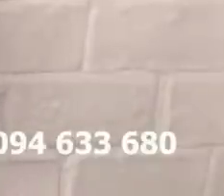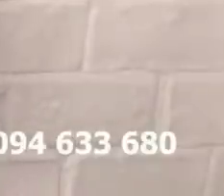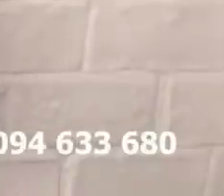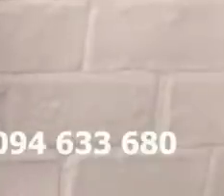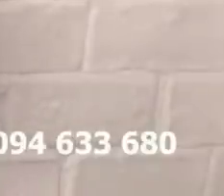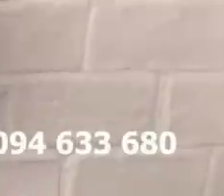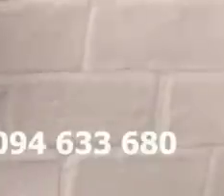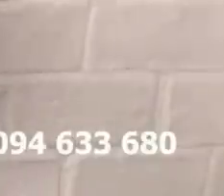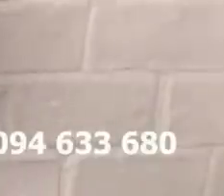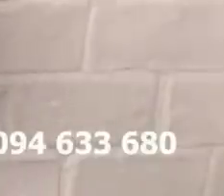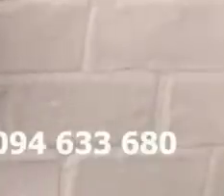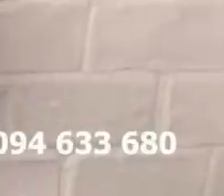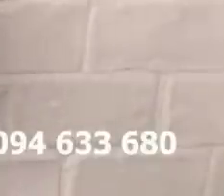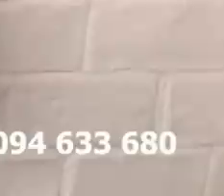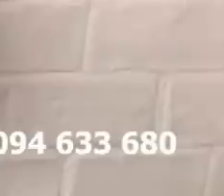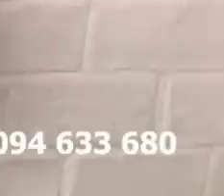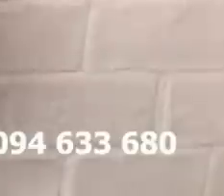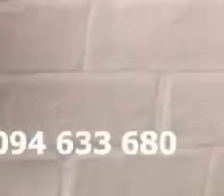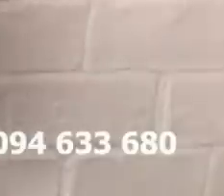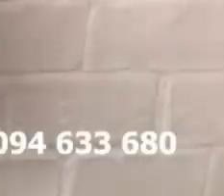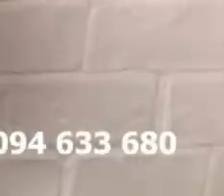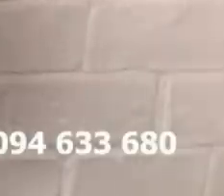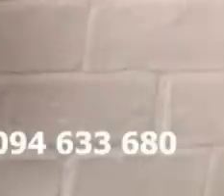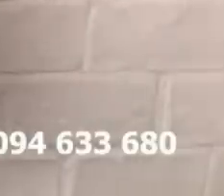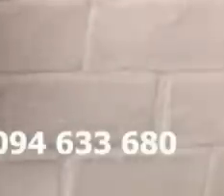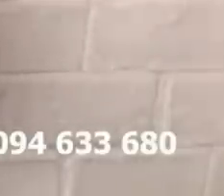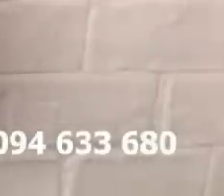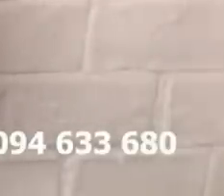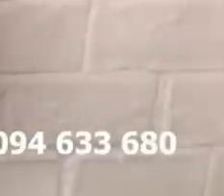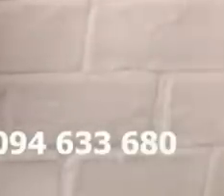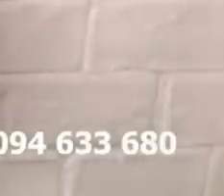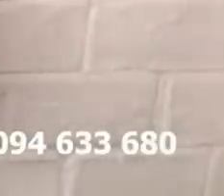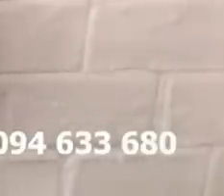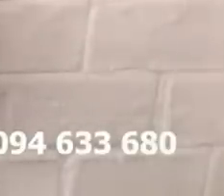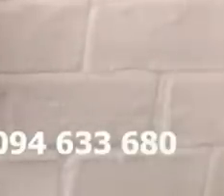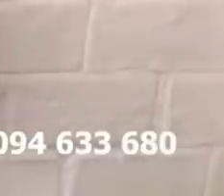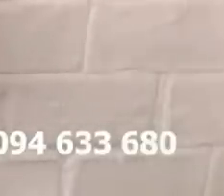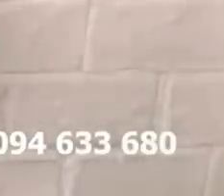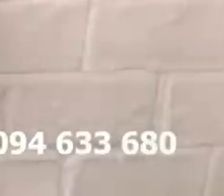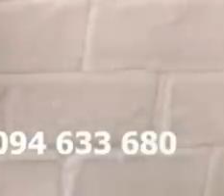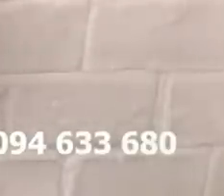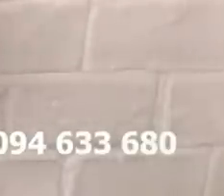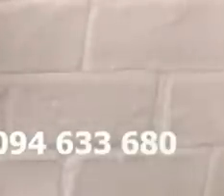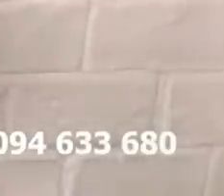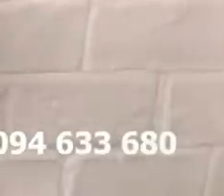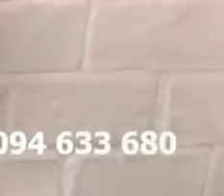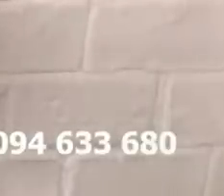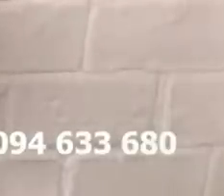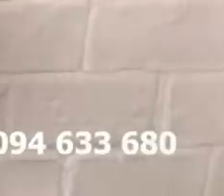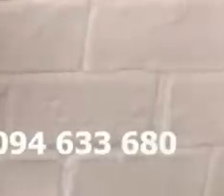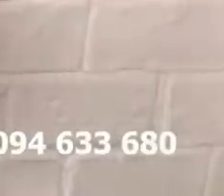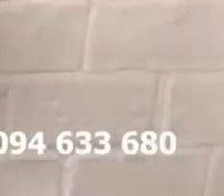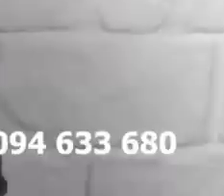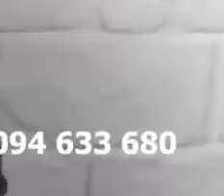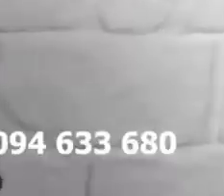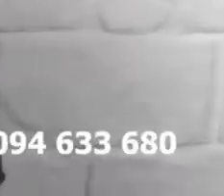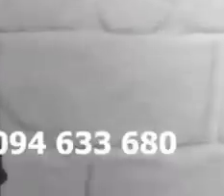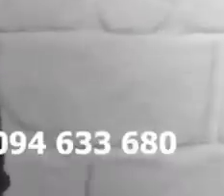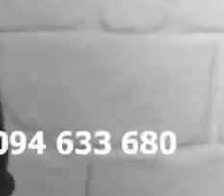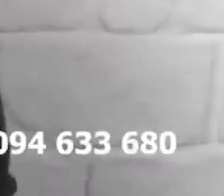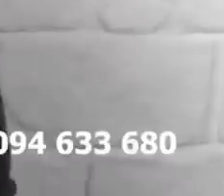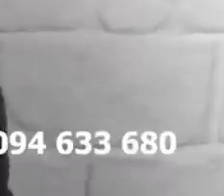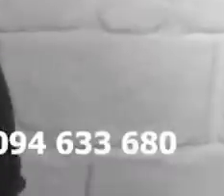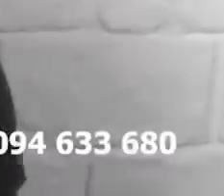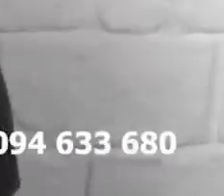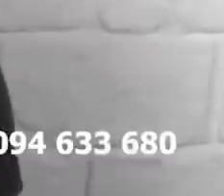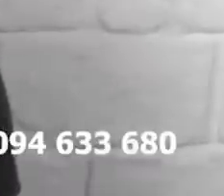de fútbol, y que este año lo deja pura y exclusivamente para darle lugar y entrada a su yerno. ¿Qué bien le